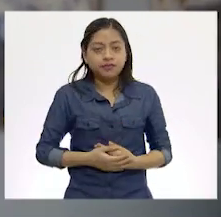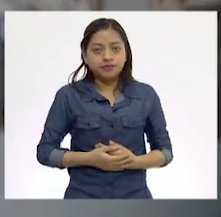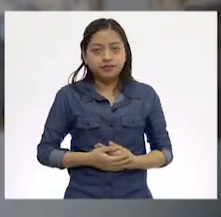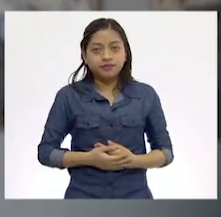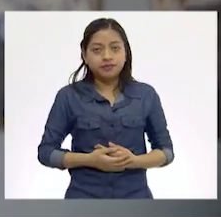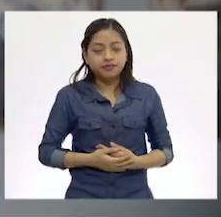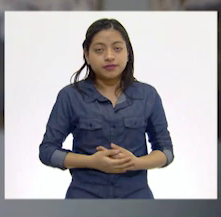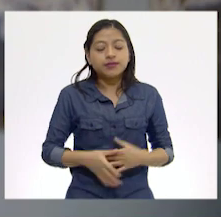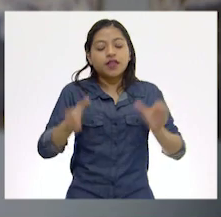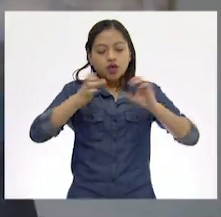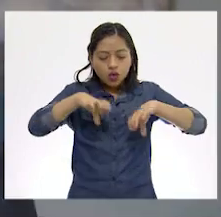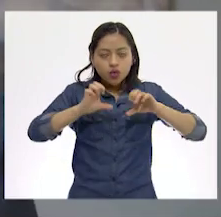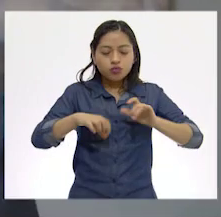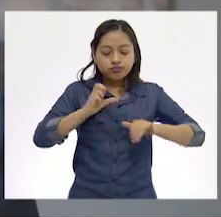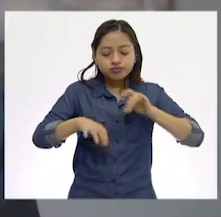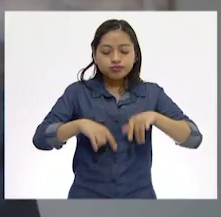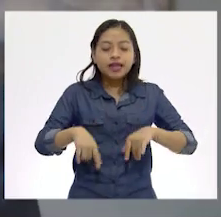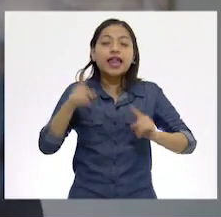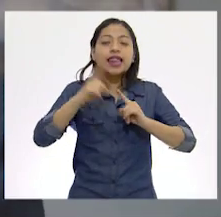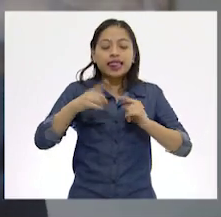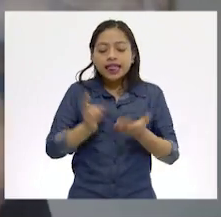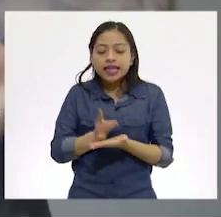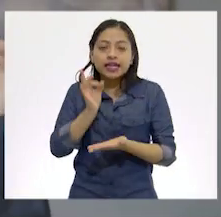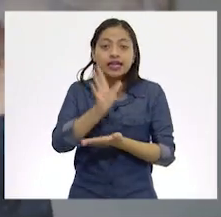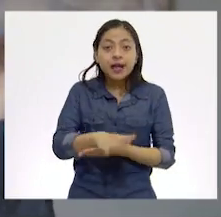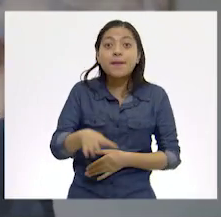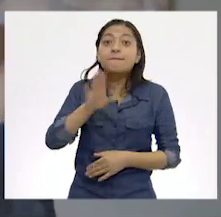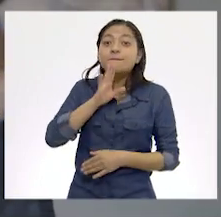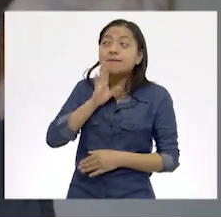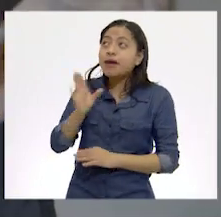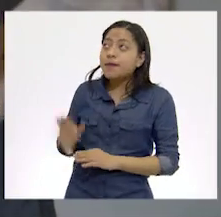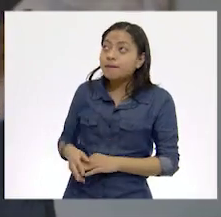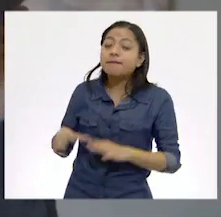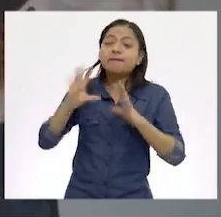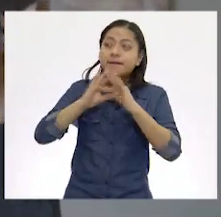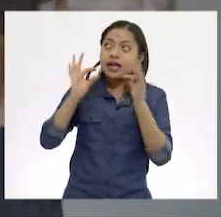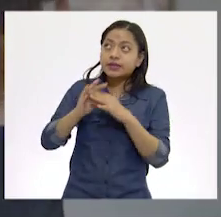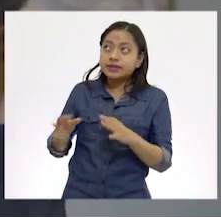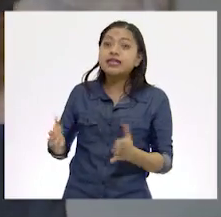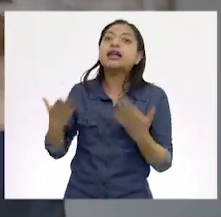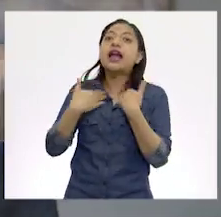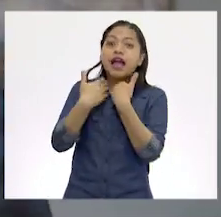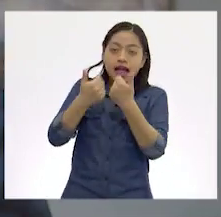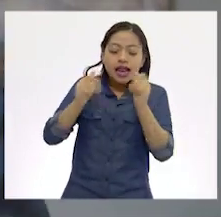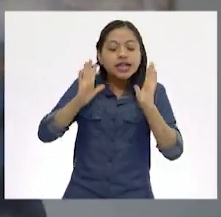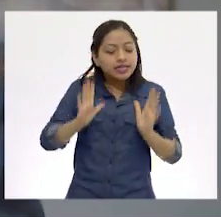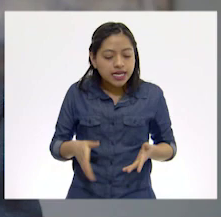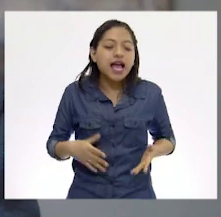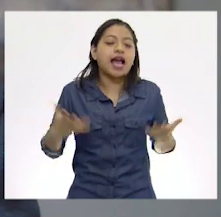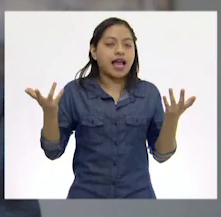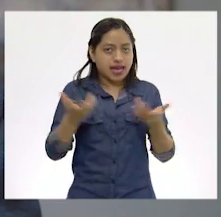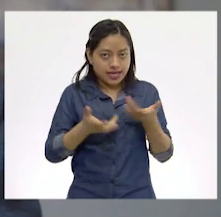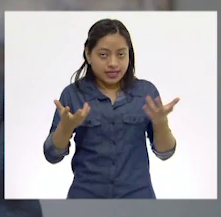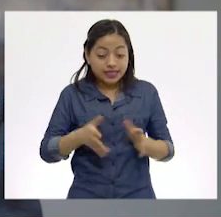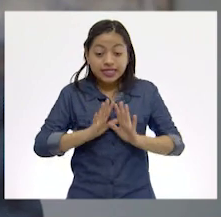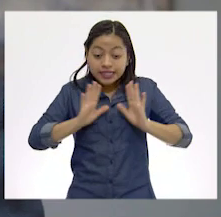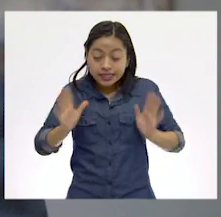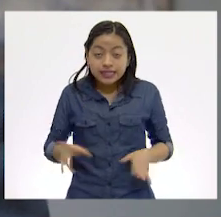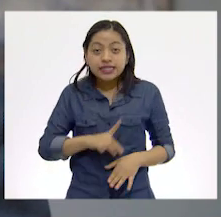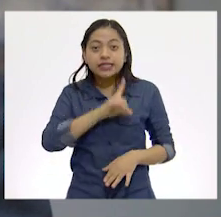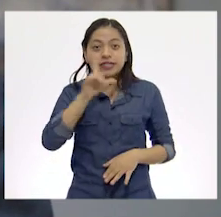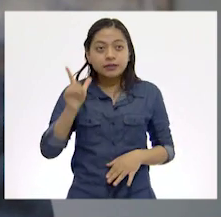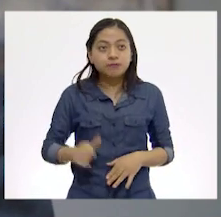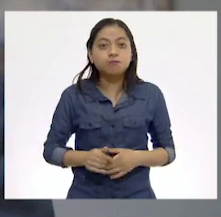la computadora. Mi mamá me las dice y luego revisamos y ahí